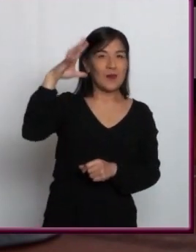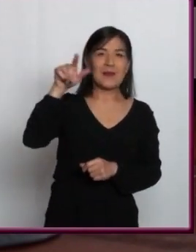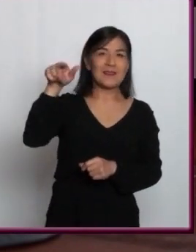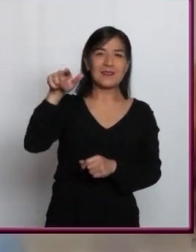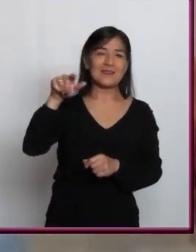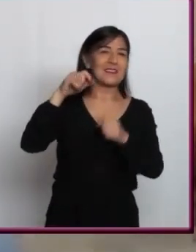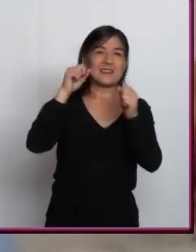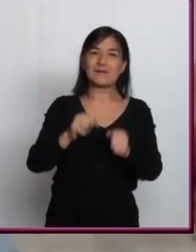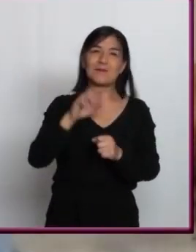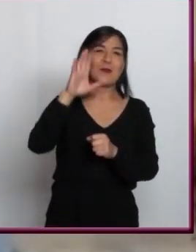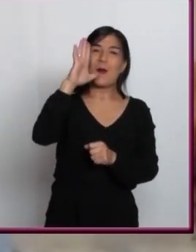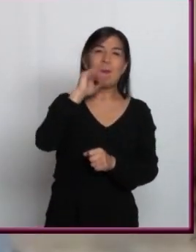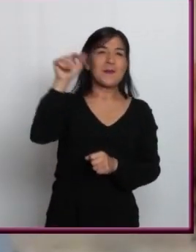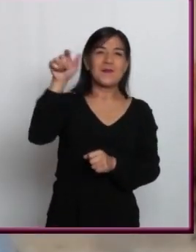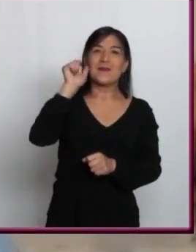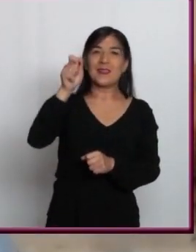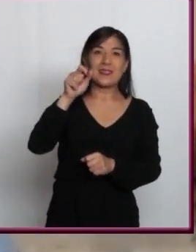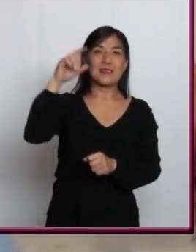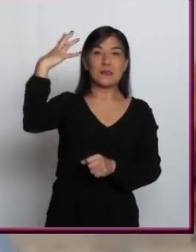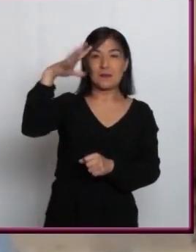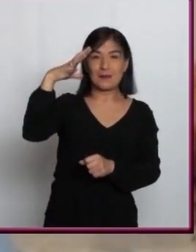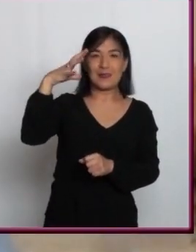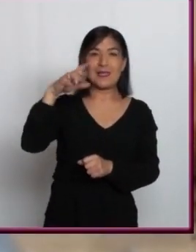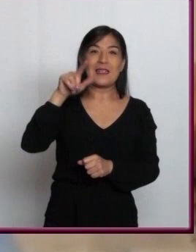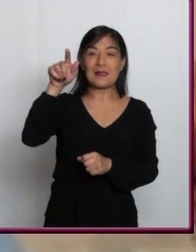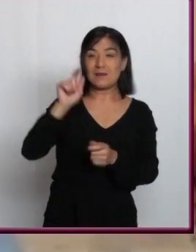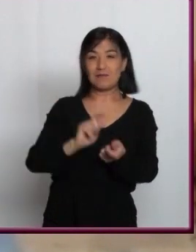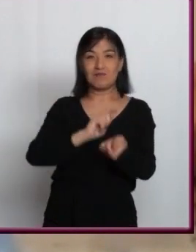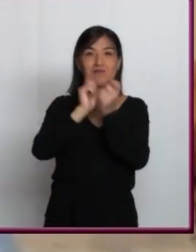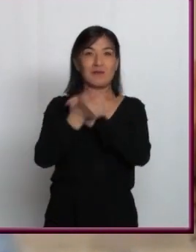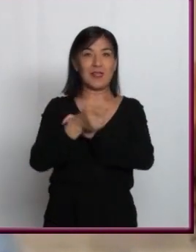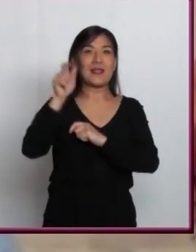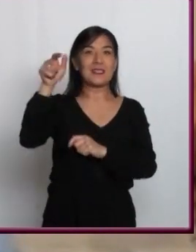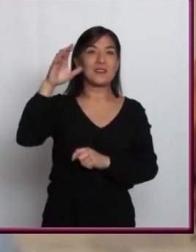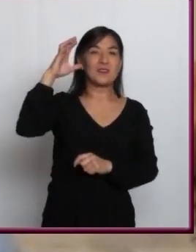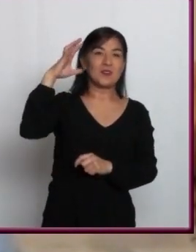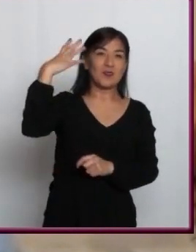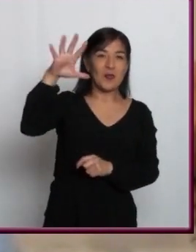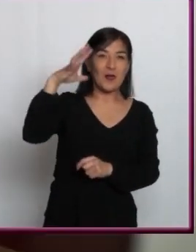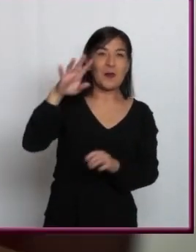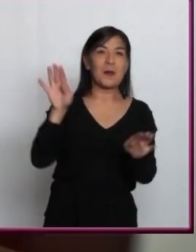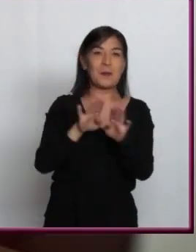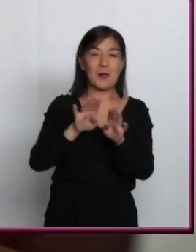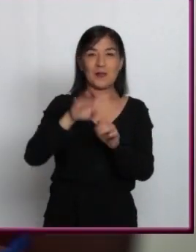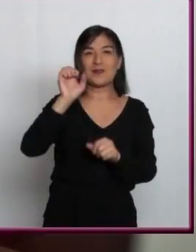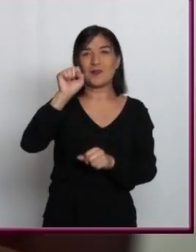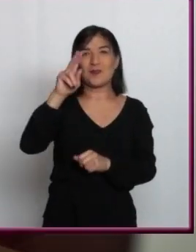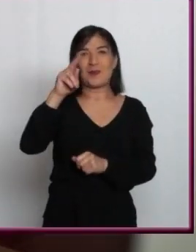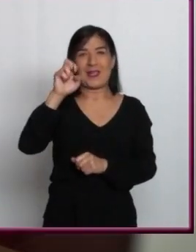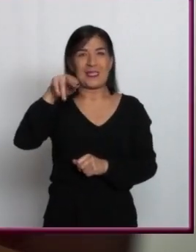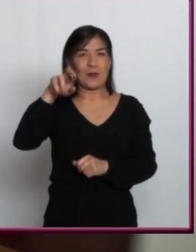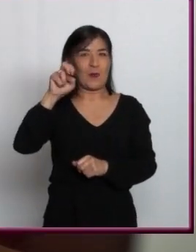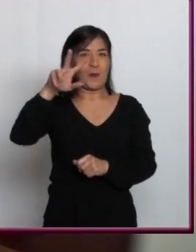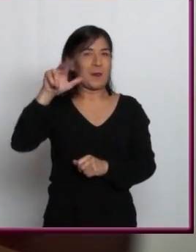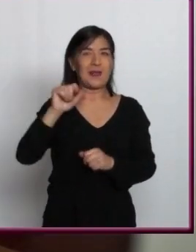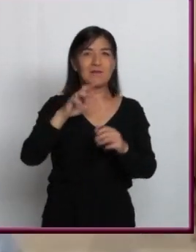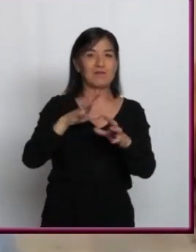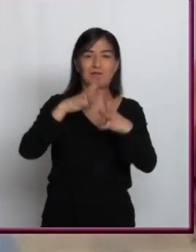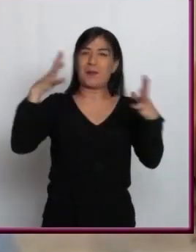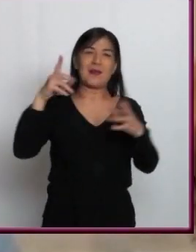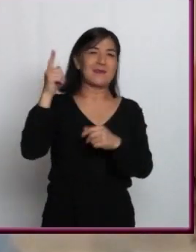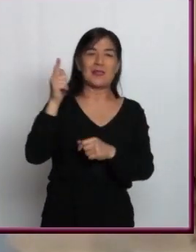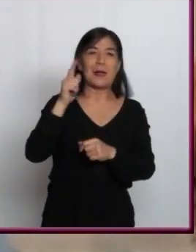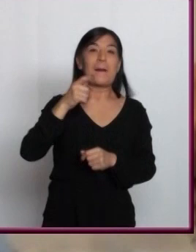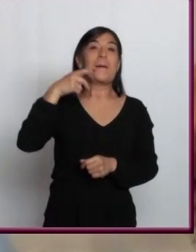completamente seguros de que no vamos a convertirse, bueno, el Sol no se va a convertir en una supernova. Lo que sí va a pasar es que en